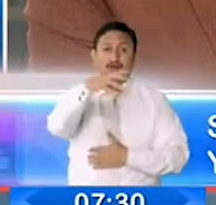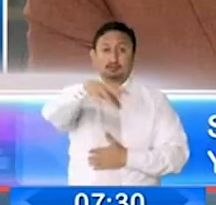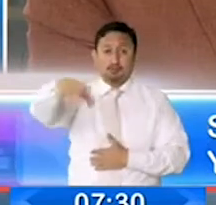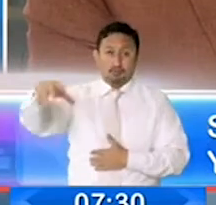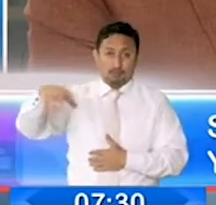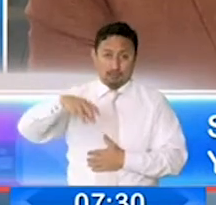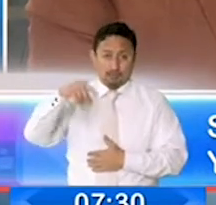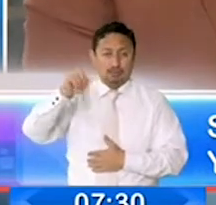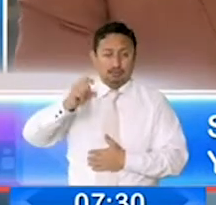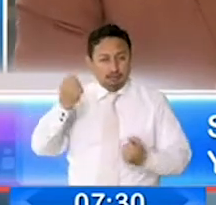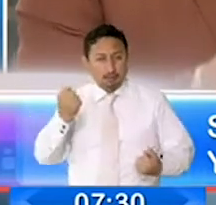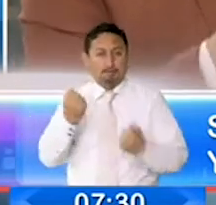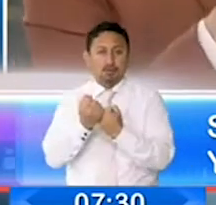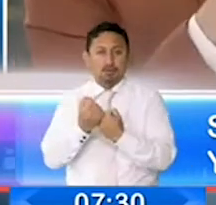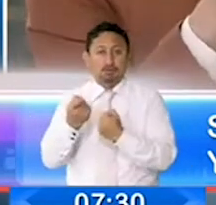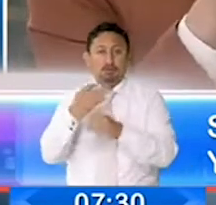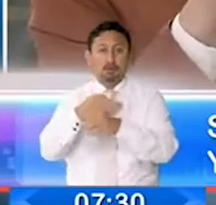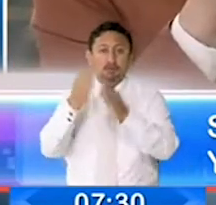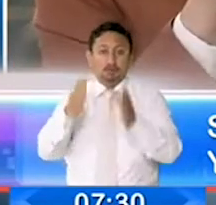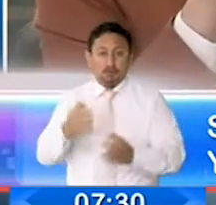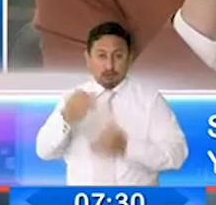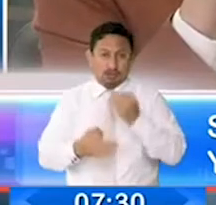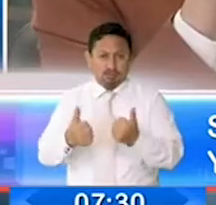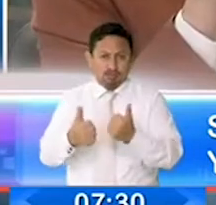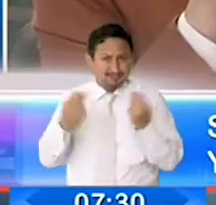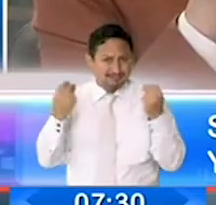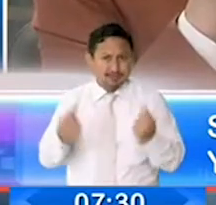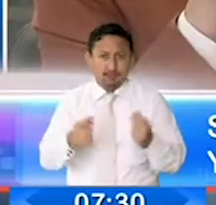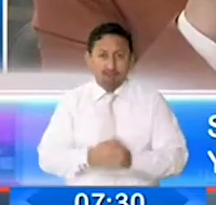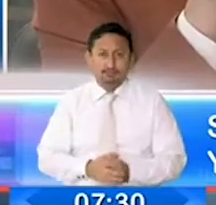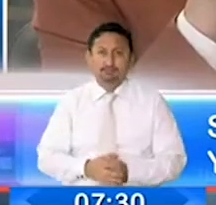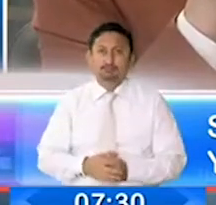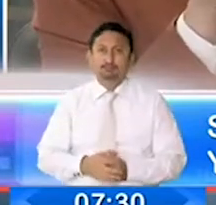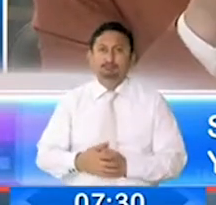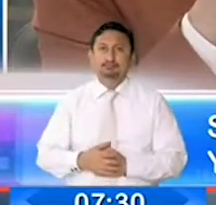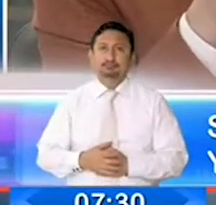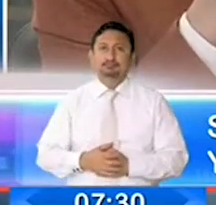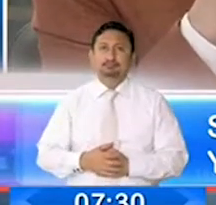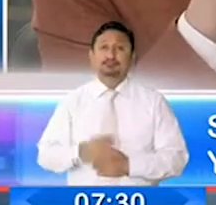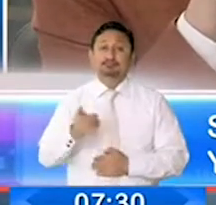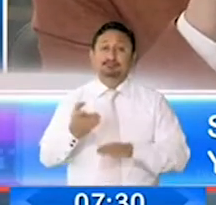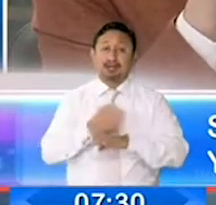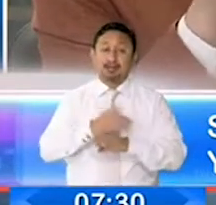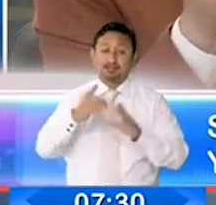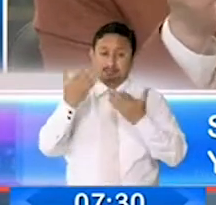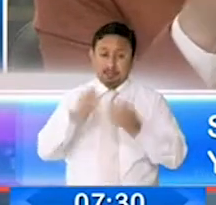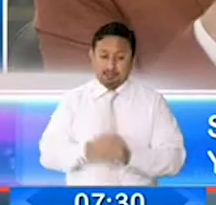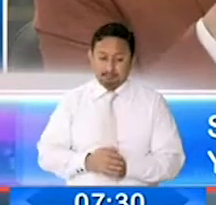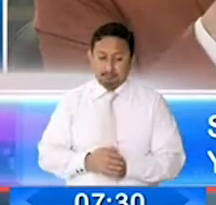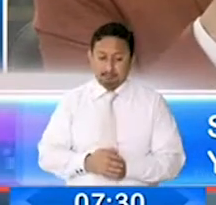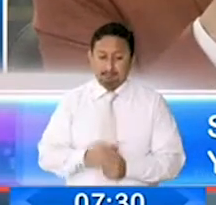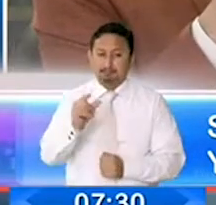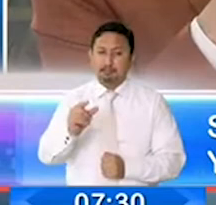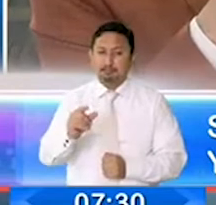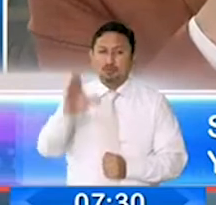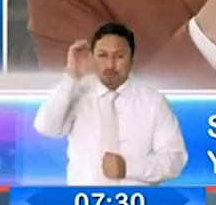requiere apoyo para que la función judicial esté más eficiente y más cerca de los ciudadanos. Doctor, antes de finalizar, no podemos extraernos de